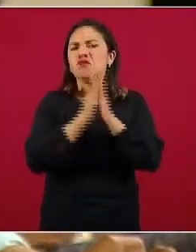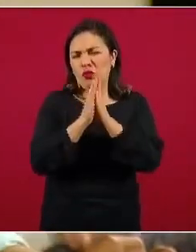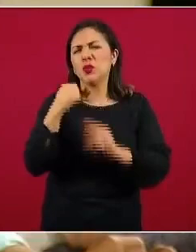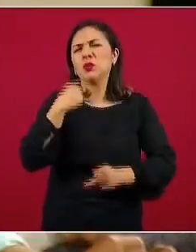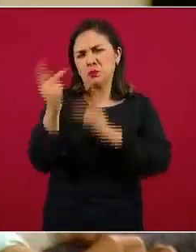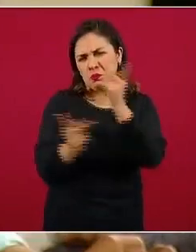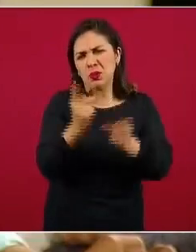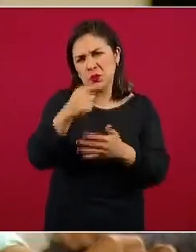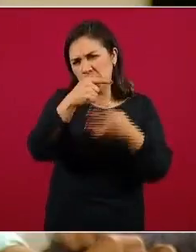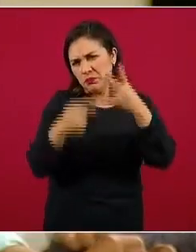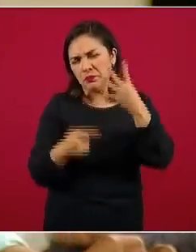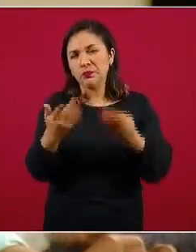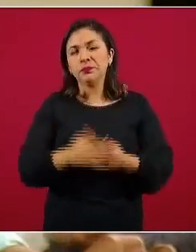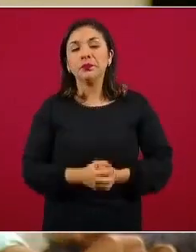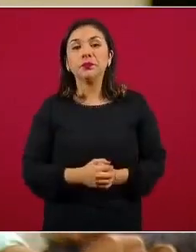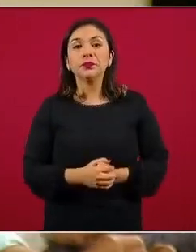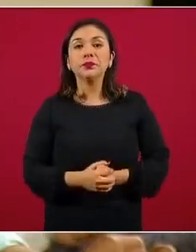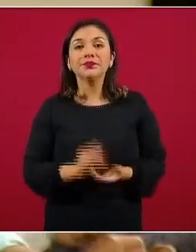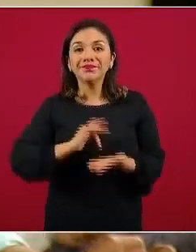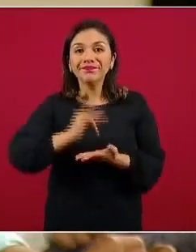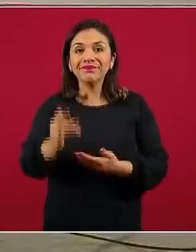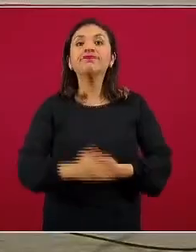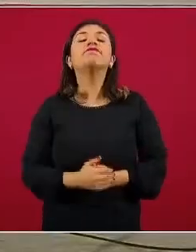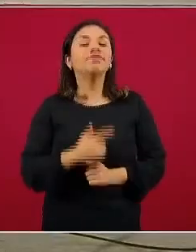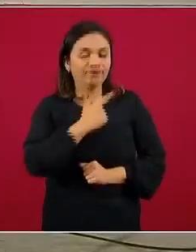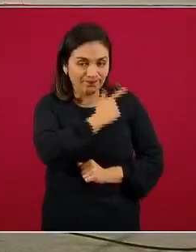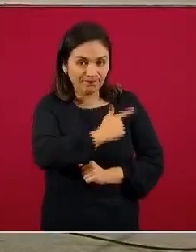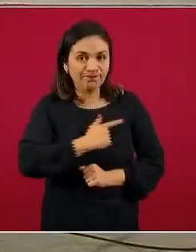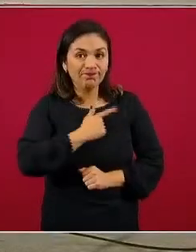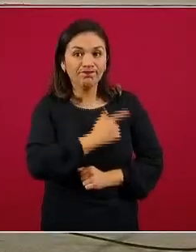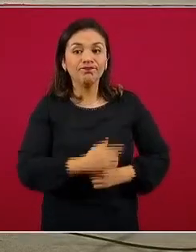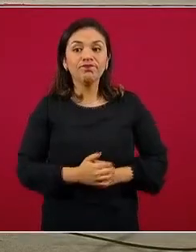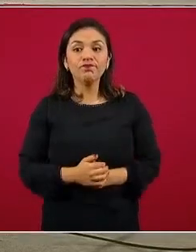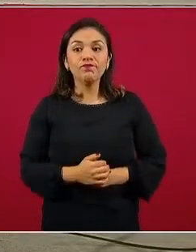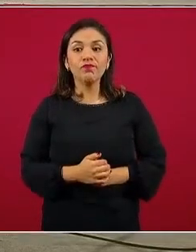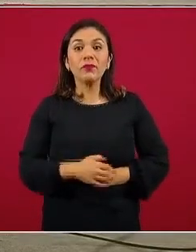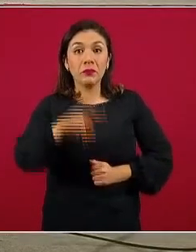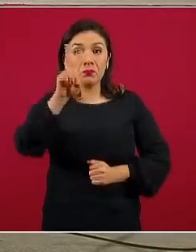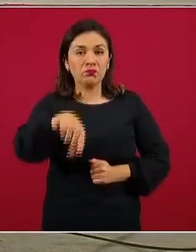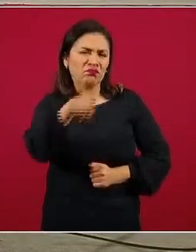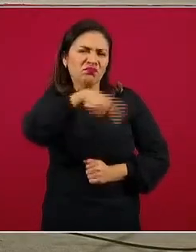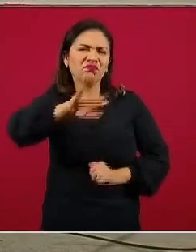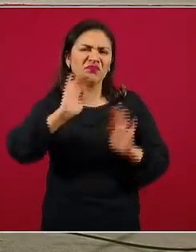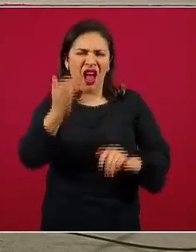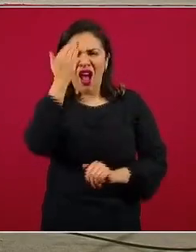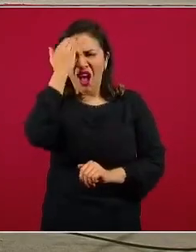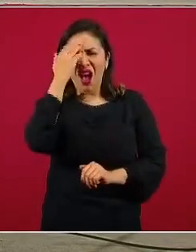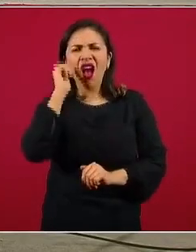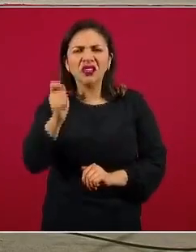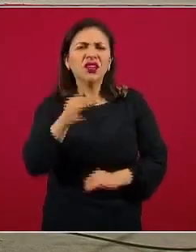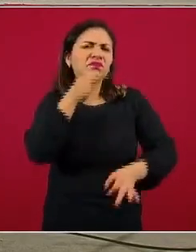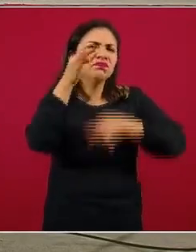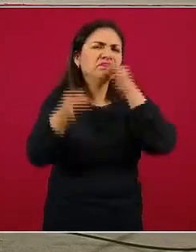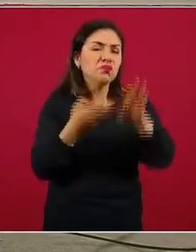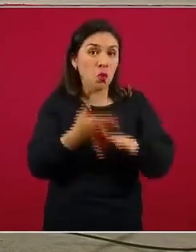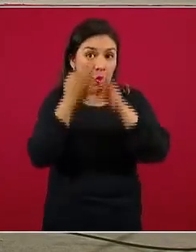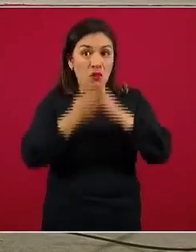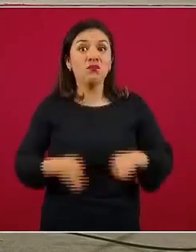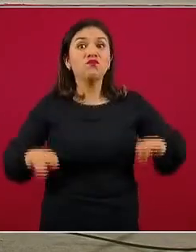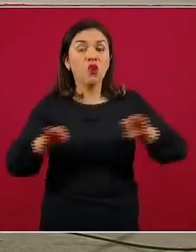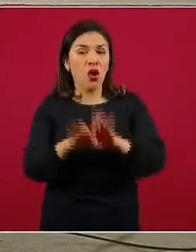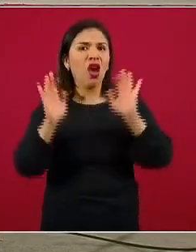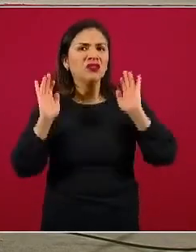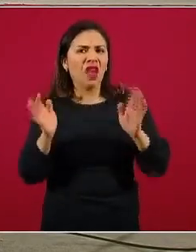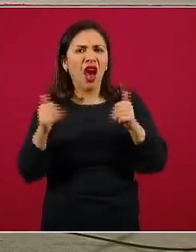las preguntas, los detalles. Gracias. Claro, con mucho gusto. De hecho, como todos ya saben, dado que hubo una difusión importante a través